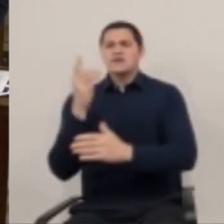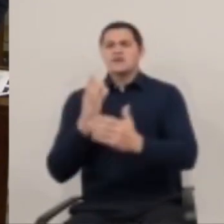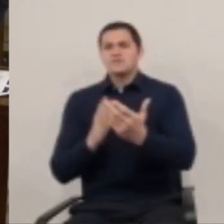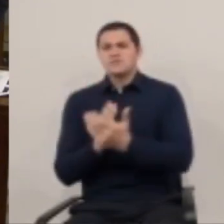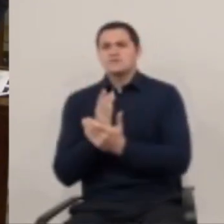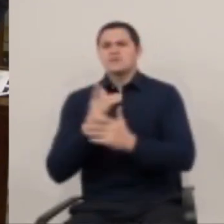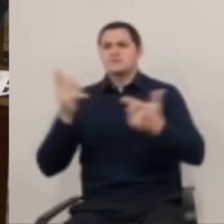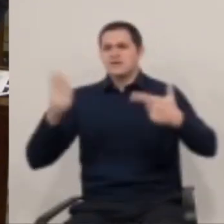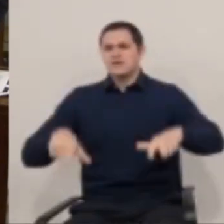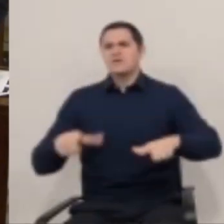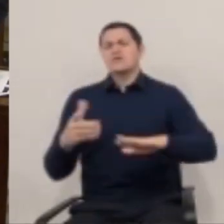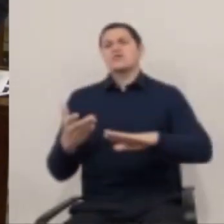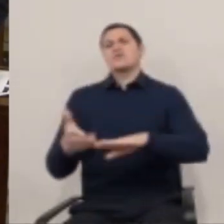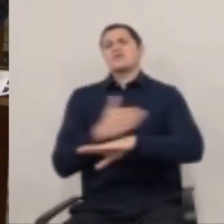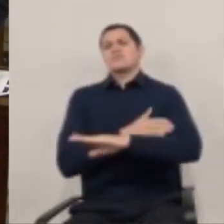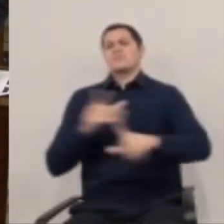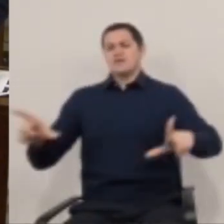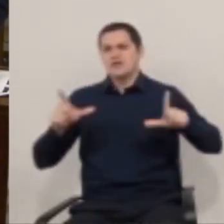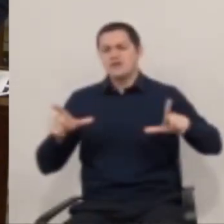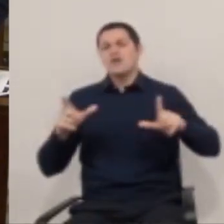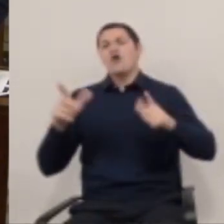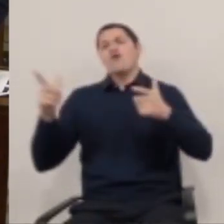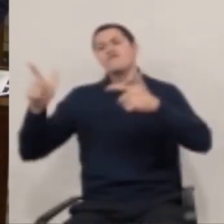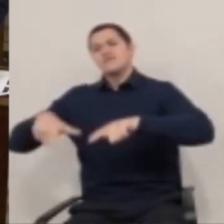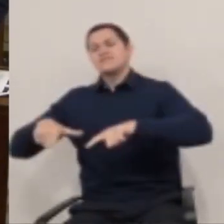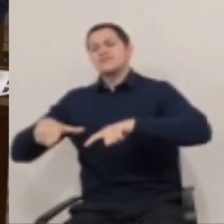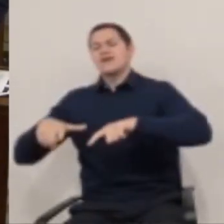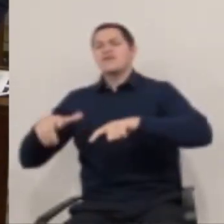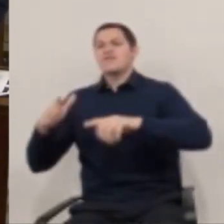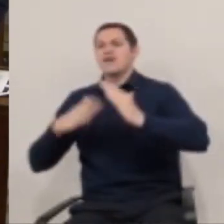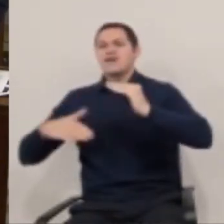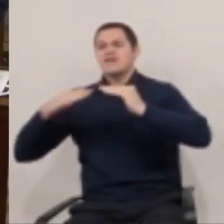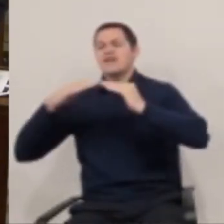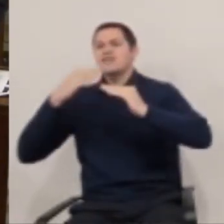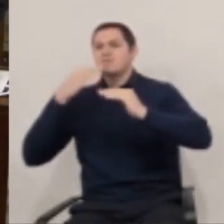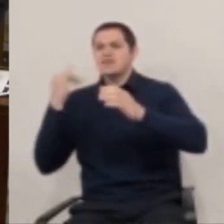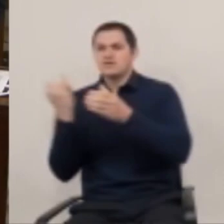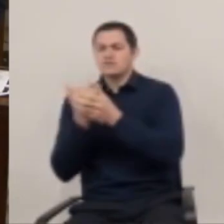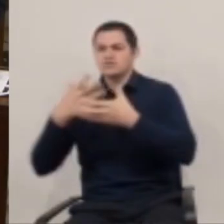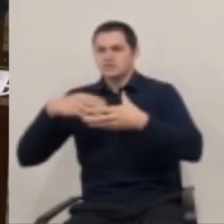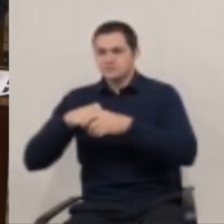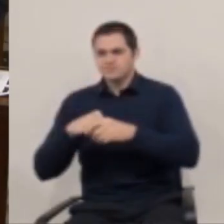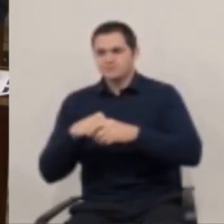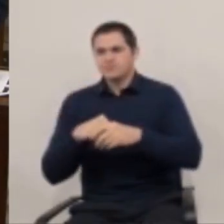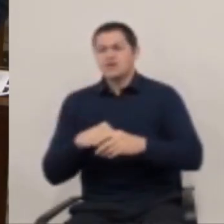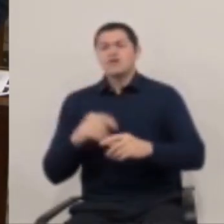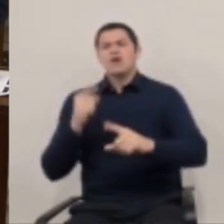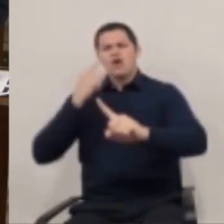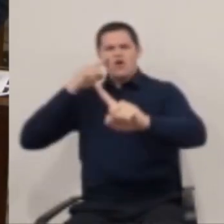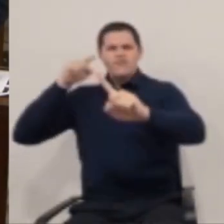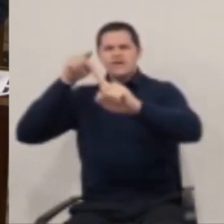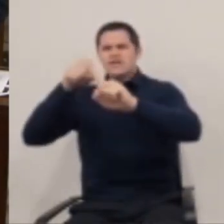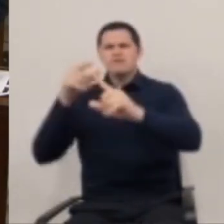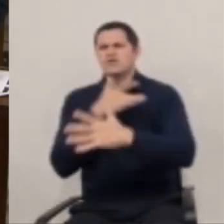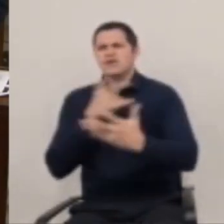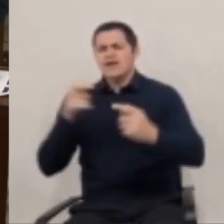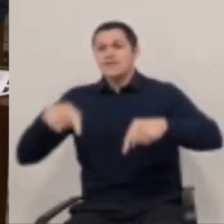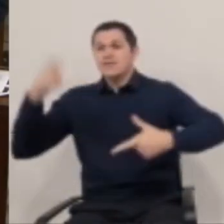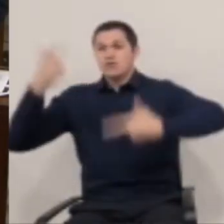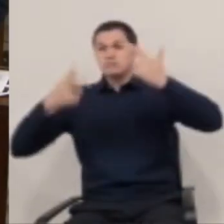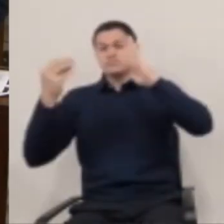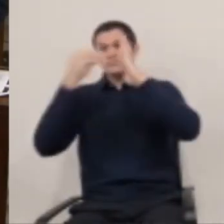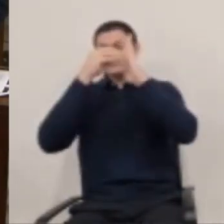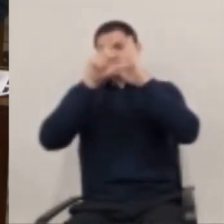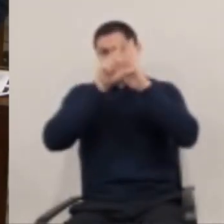pregrado, la creación de la oficina de equidad e inclusión y la constitución de la comisión de discapacidad. El objetivo, esta política tiene como